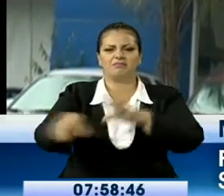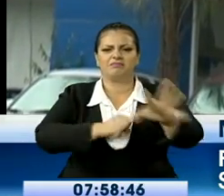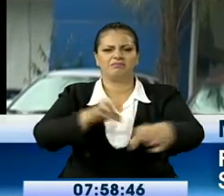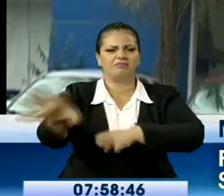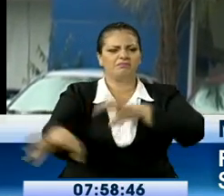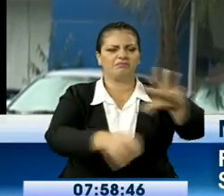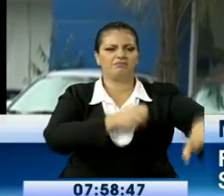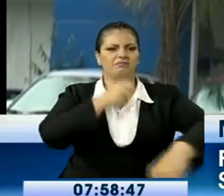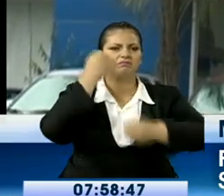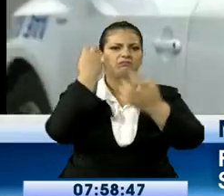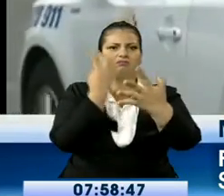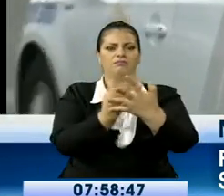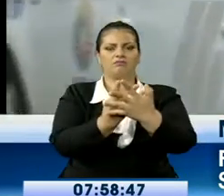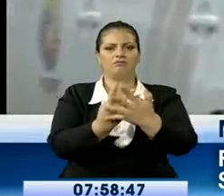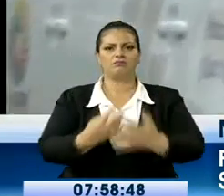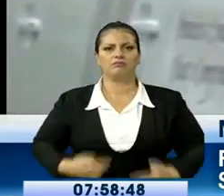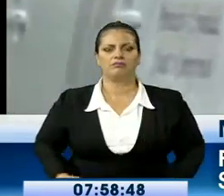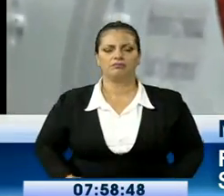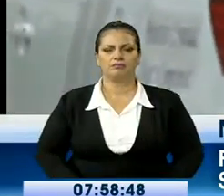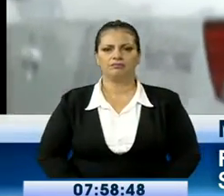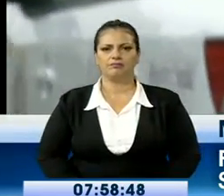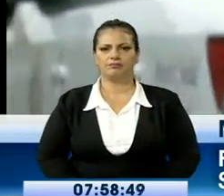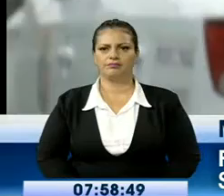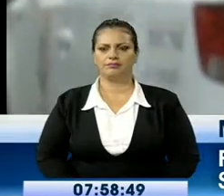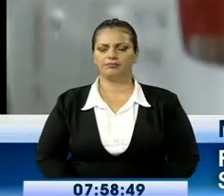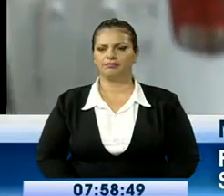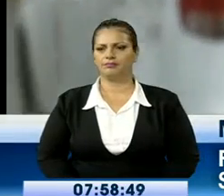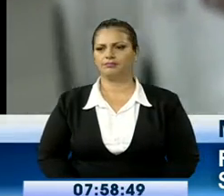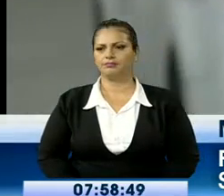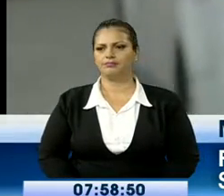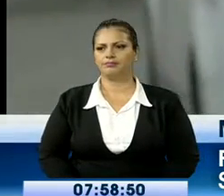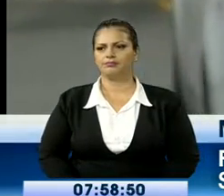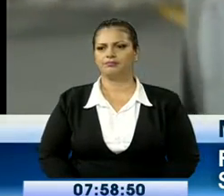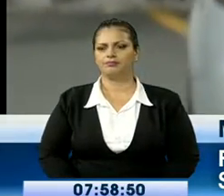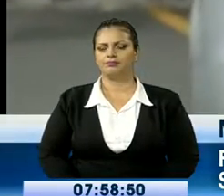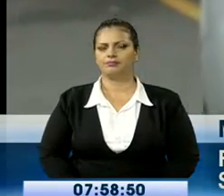y prófugos de los centros de rehabilitación. En Quito informó Iván Casamén.